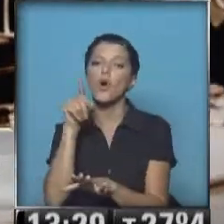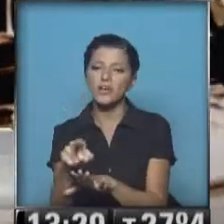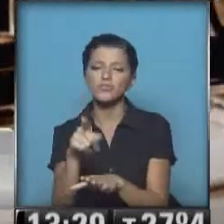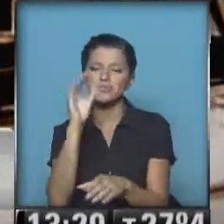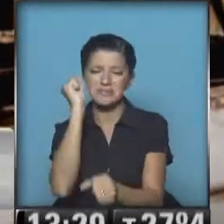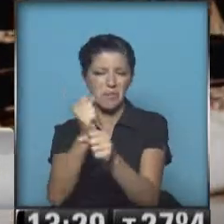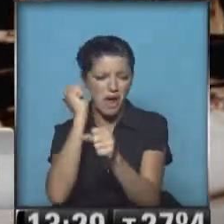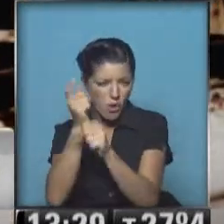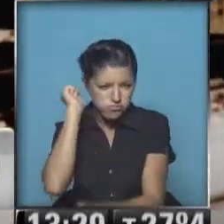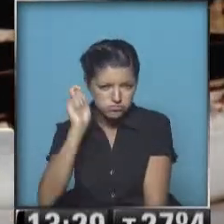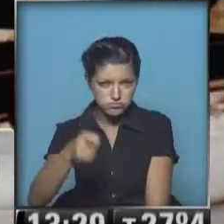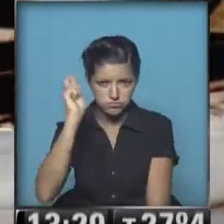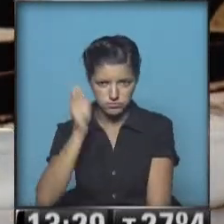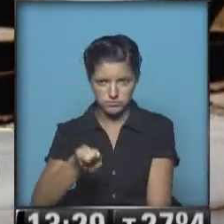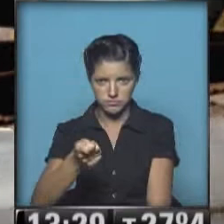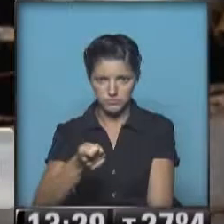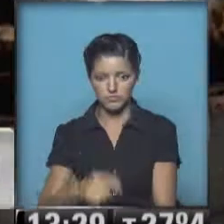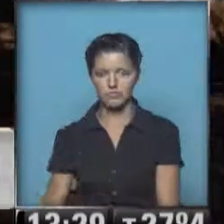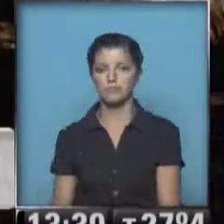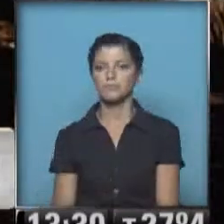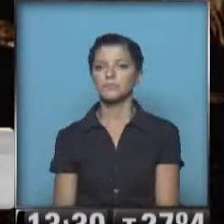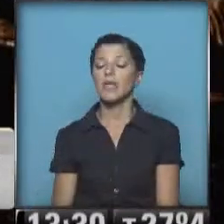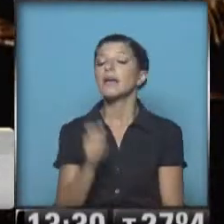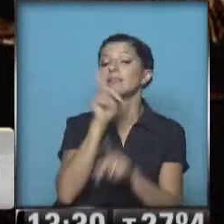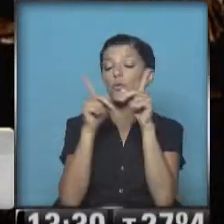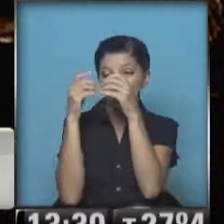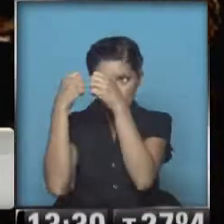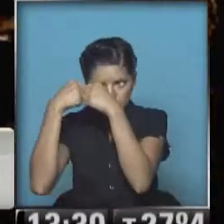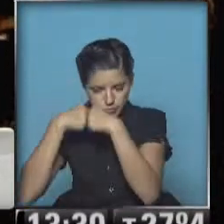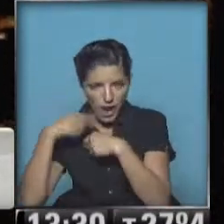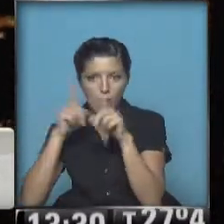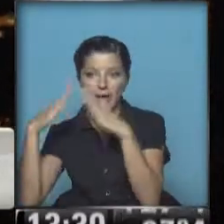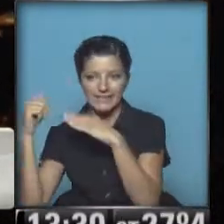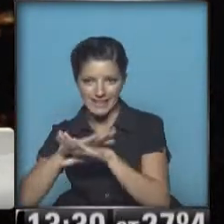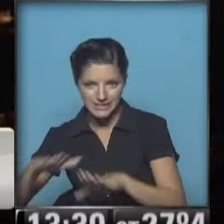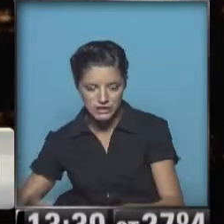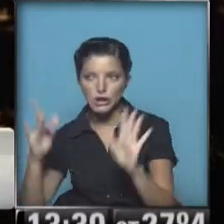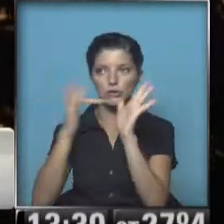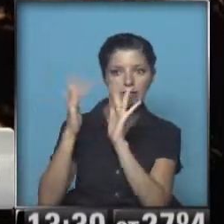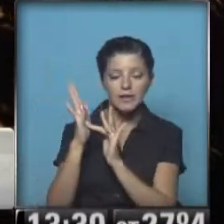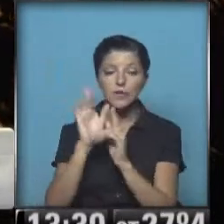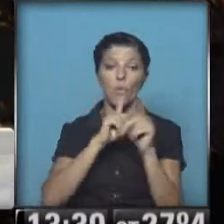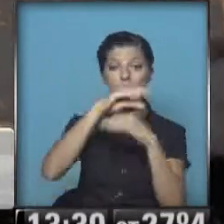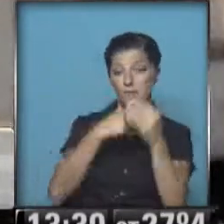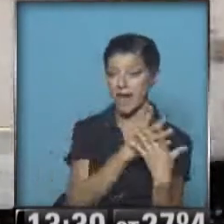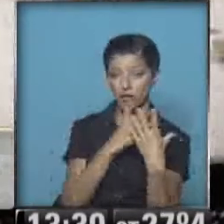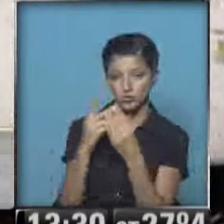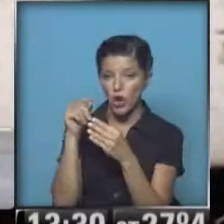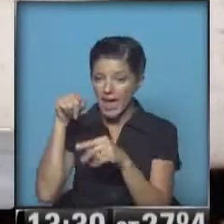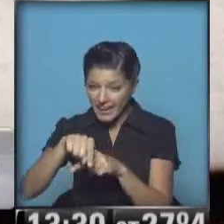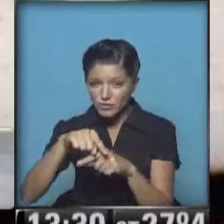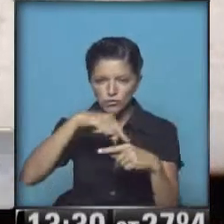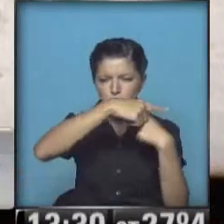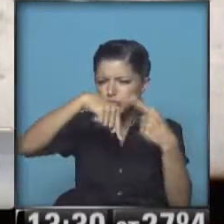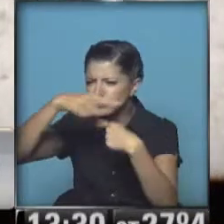condiciones de trabajo esclavo. Los que se habían escondido en orfelinatos, iglesias o amparados por familias turcas fueron